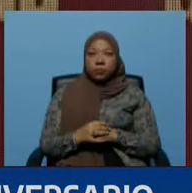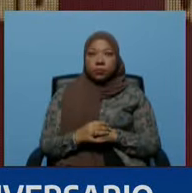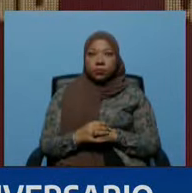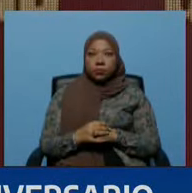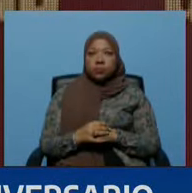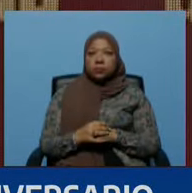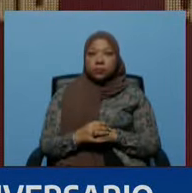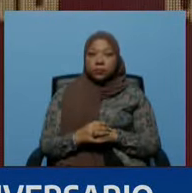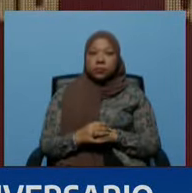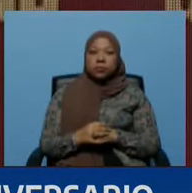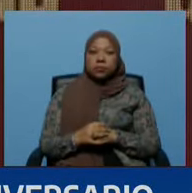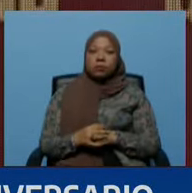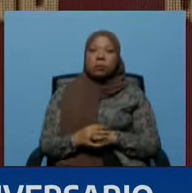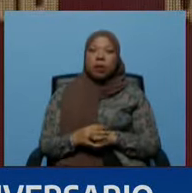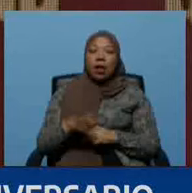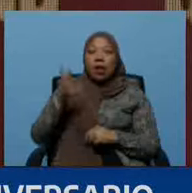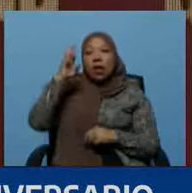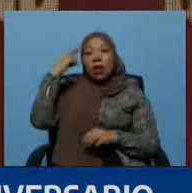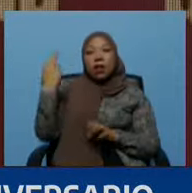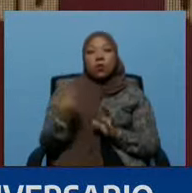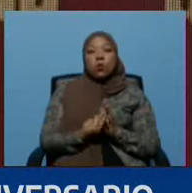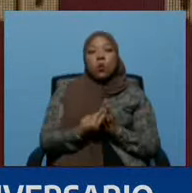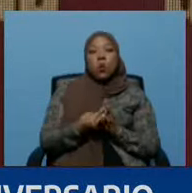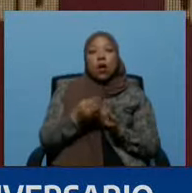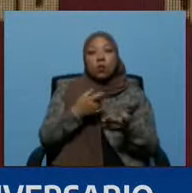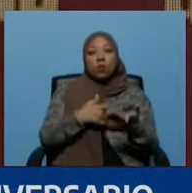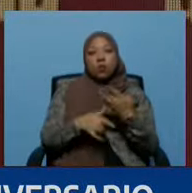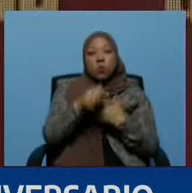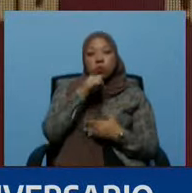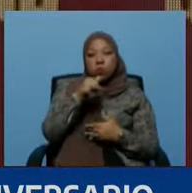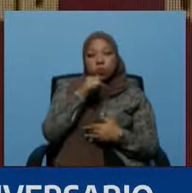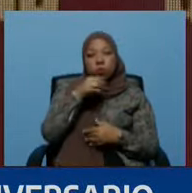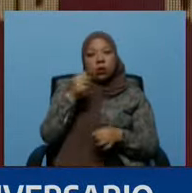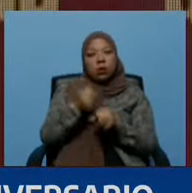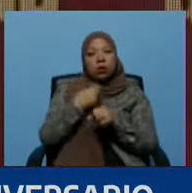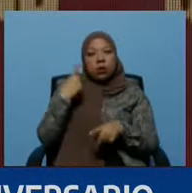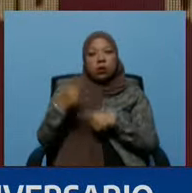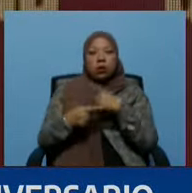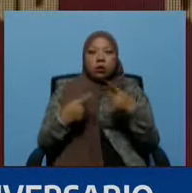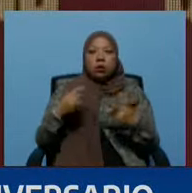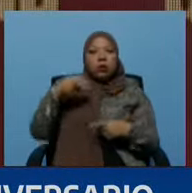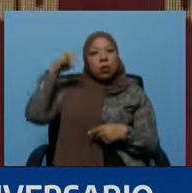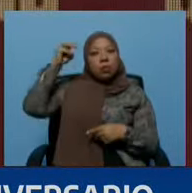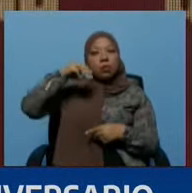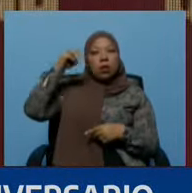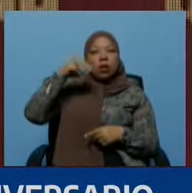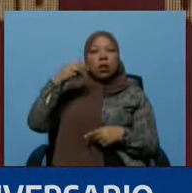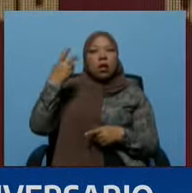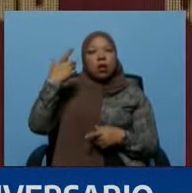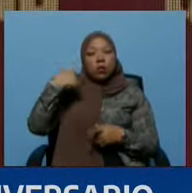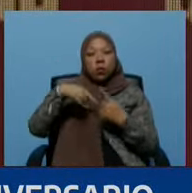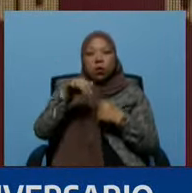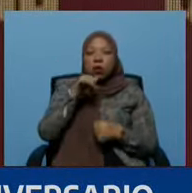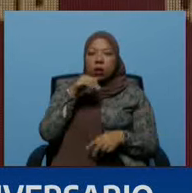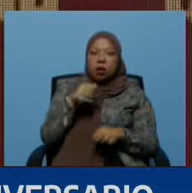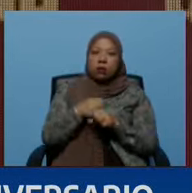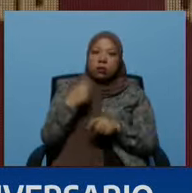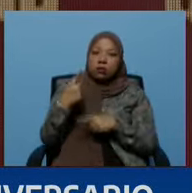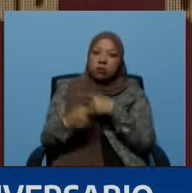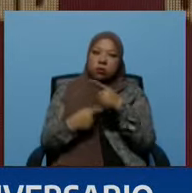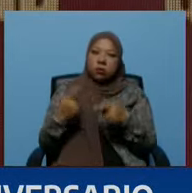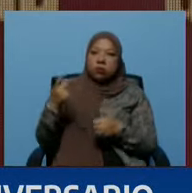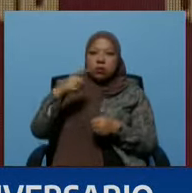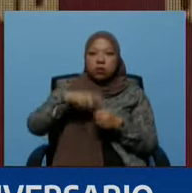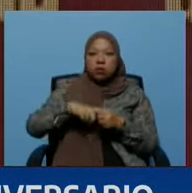ese es el resultado de la siembra del gran sembrador, del maestro, del padre, del comandante.